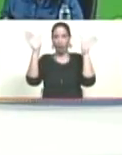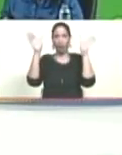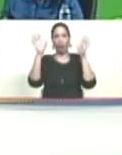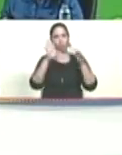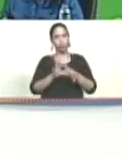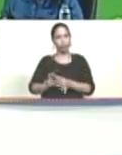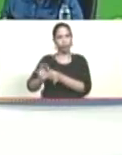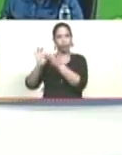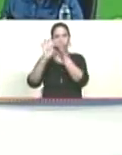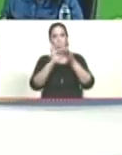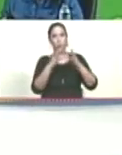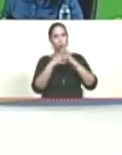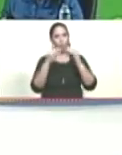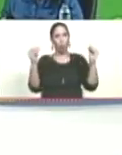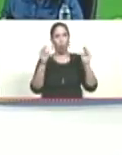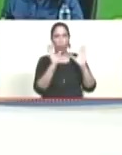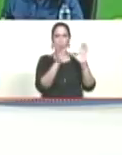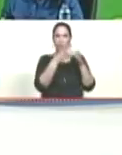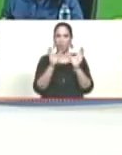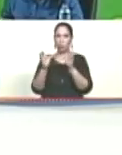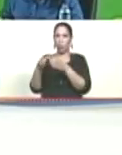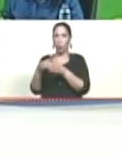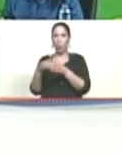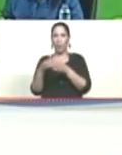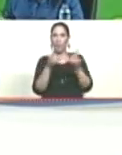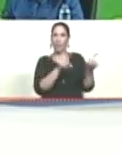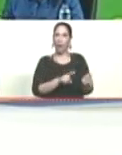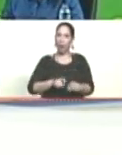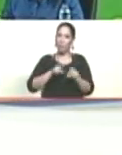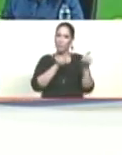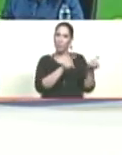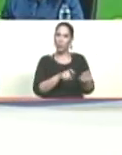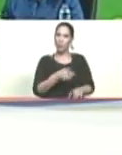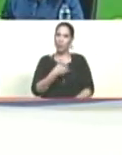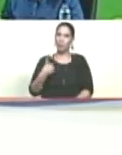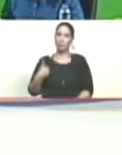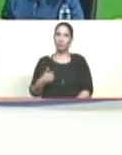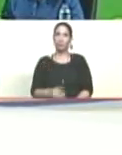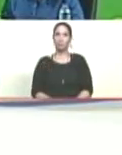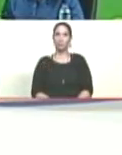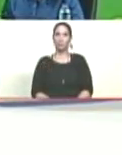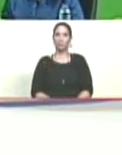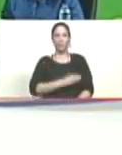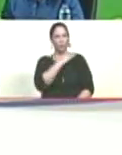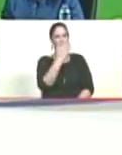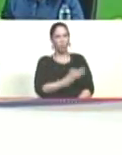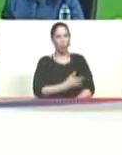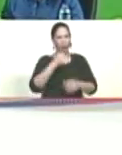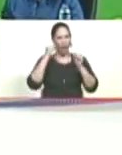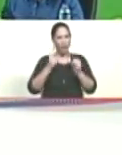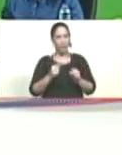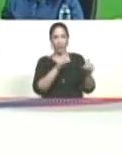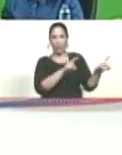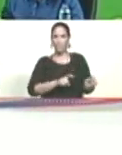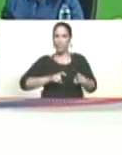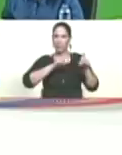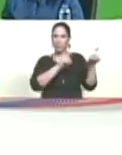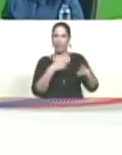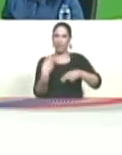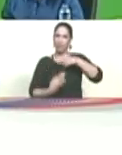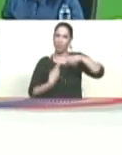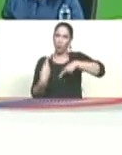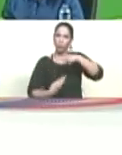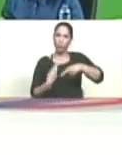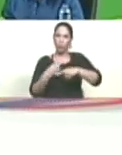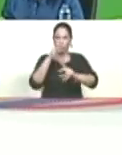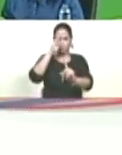con todos los sectores del campo que quieran esa alianza. Donde las fuerzas campesinas revolucionarias